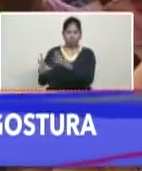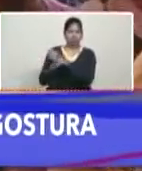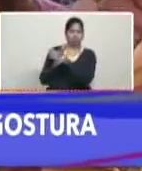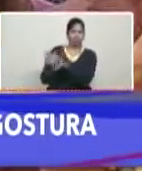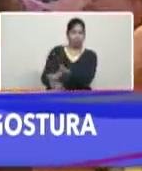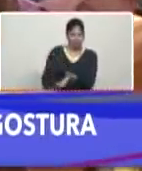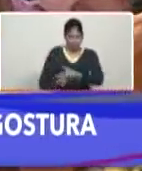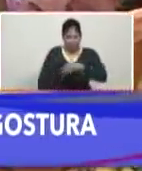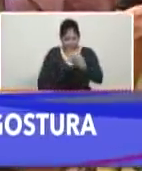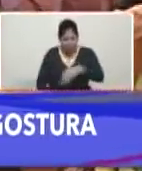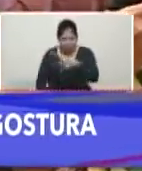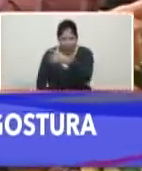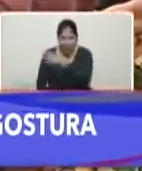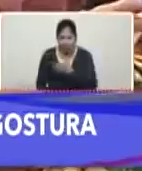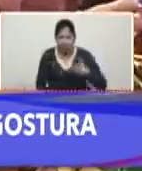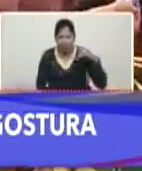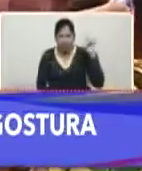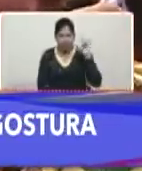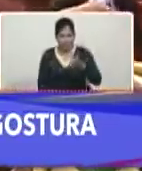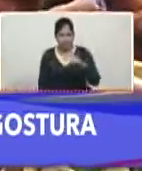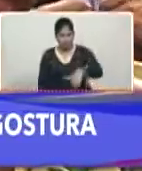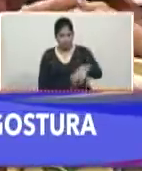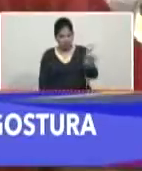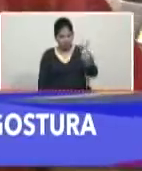verdad, verdad, Donald Trump quiere a Venezuela?